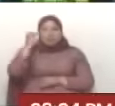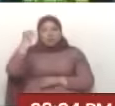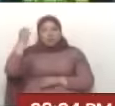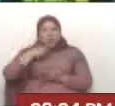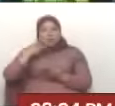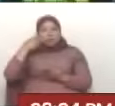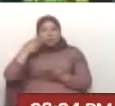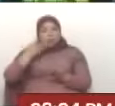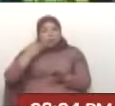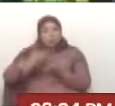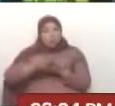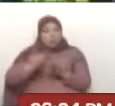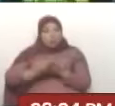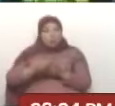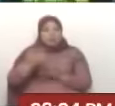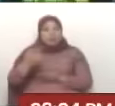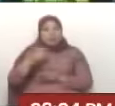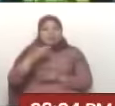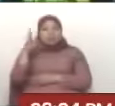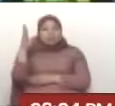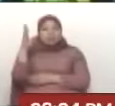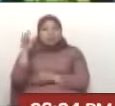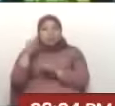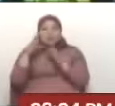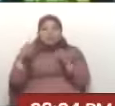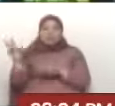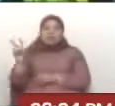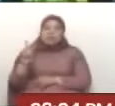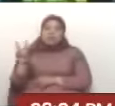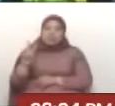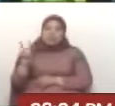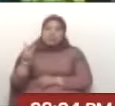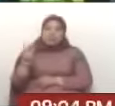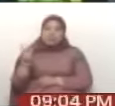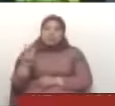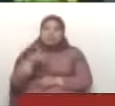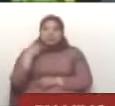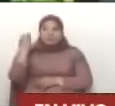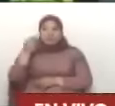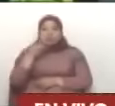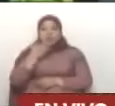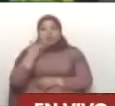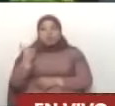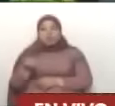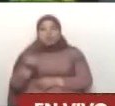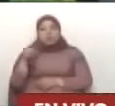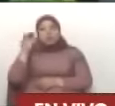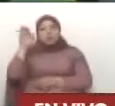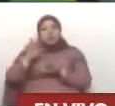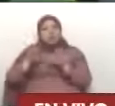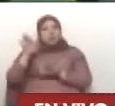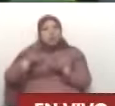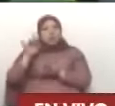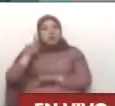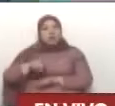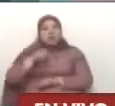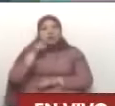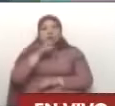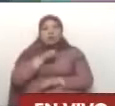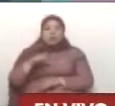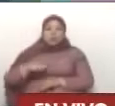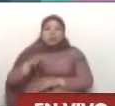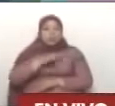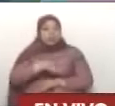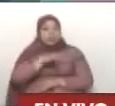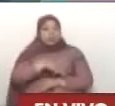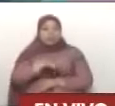proyecto. Ya que tenemos la catedral más grande de Venezuela, yo creo que sería propicio para el turismo también, no solo en lo